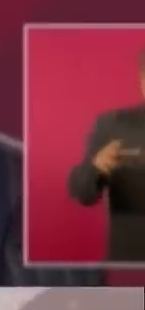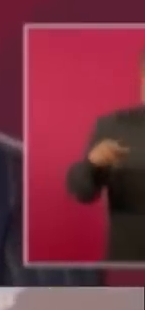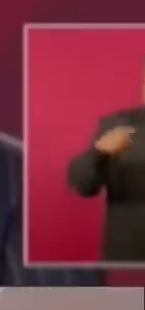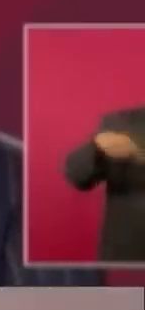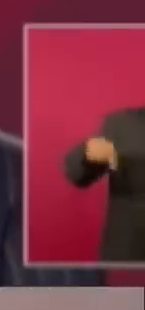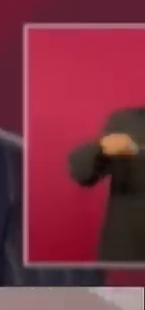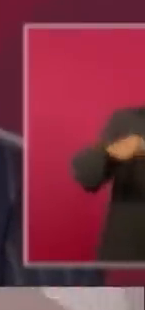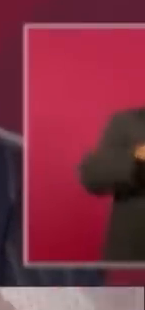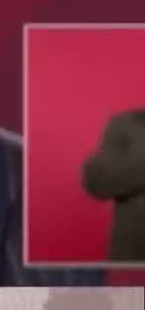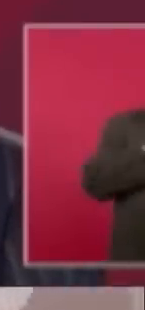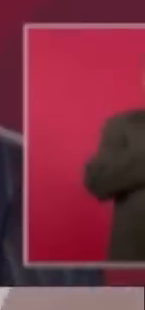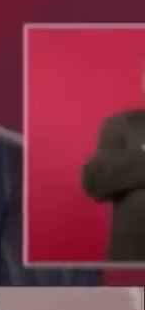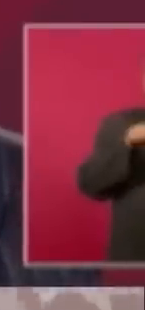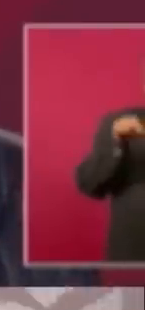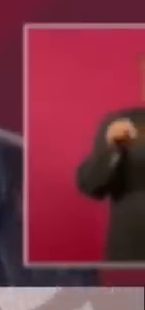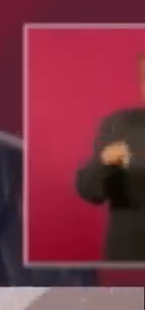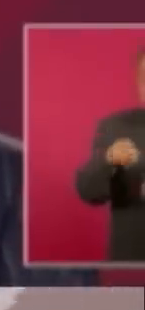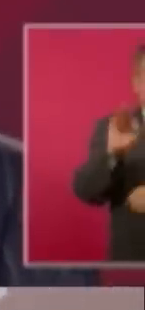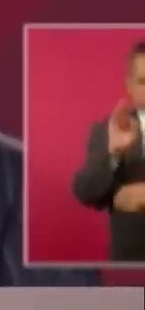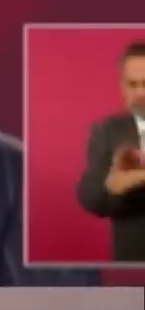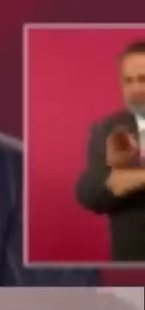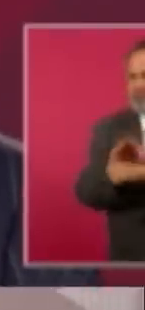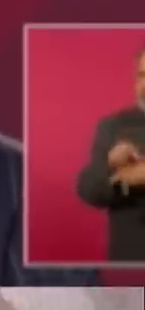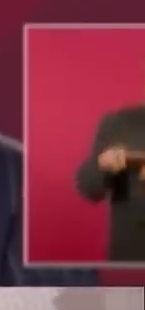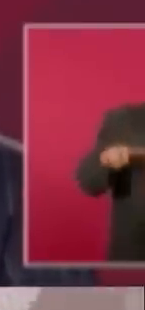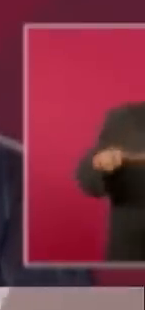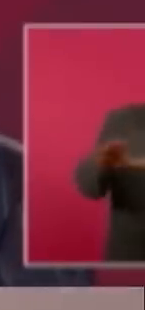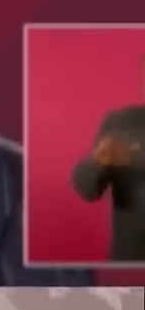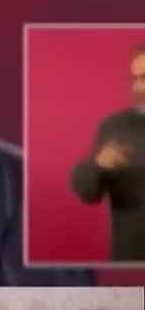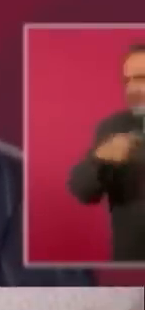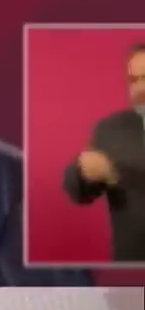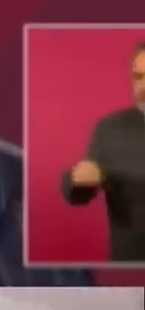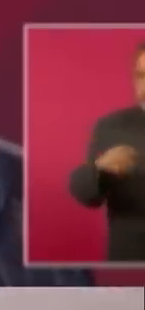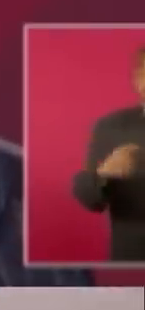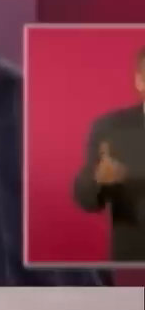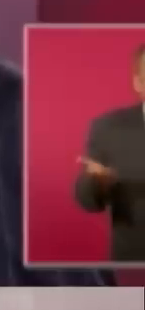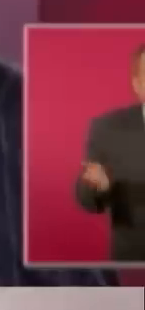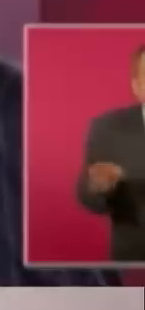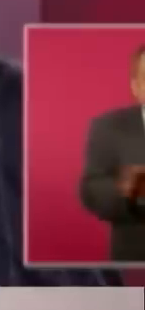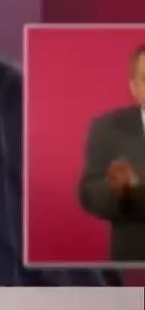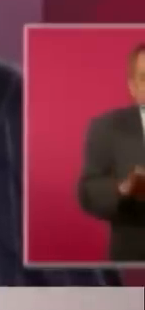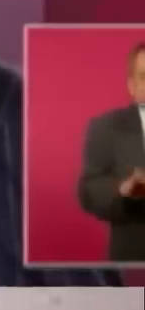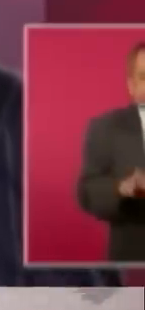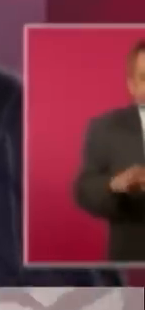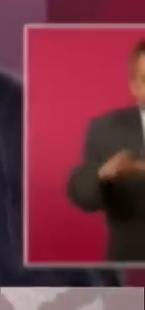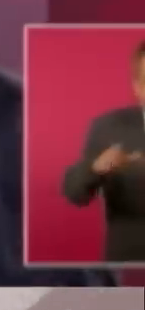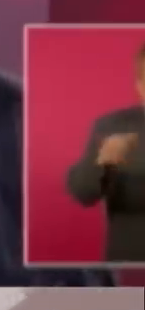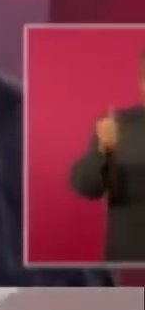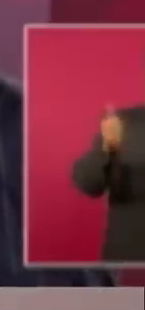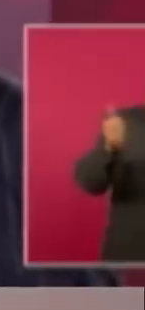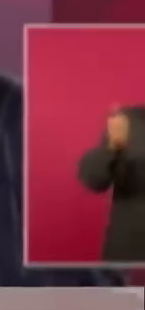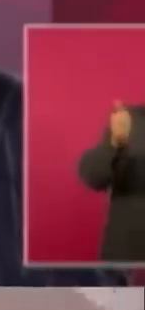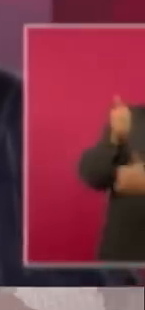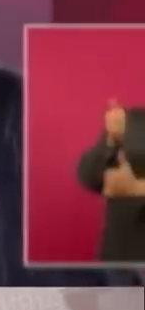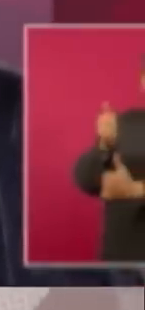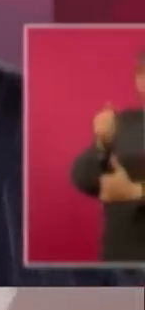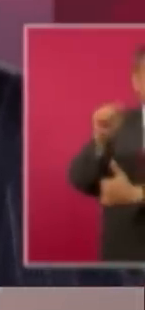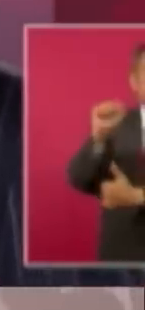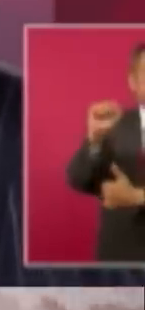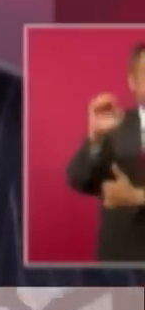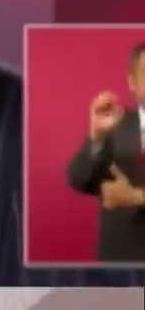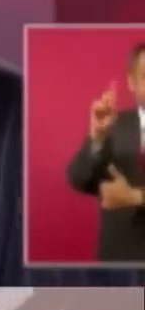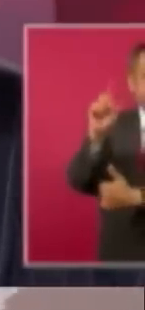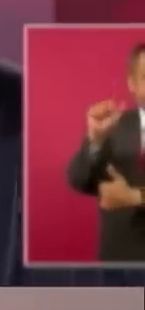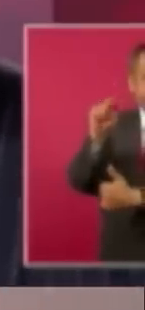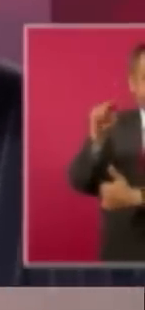puede pasar como a cualquiera, y obviamente claro, no se le desea, y por supuesto, como dijo Ana Laura en el bloque anterior, por el bien del país, por el bien